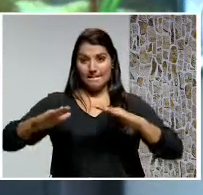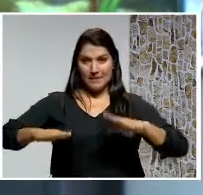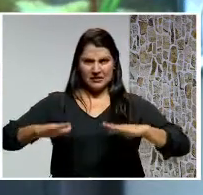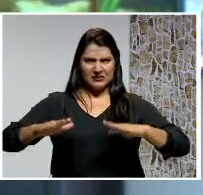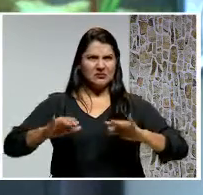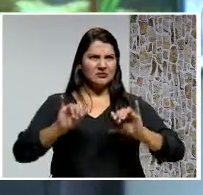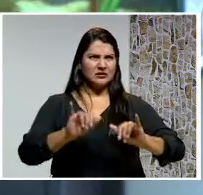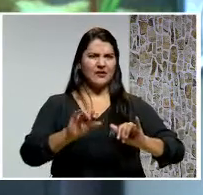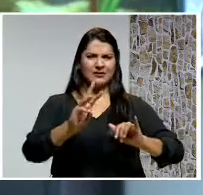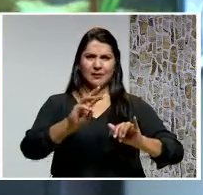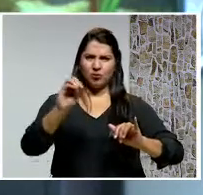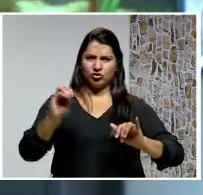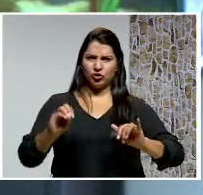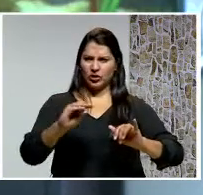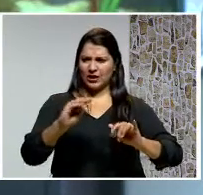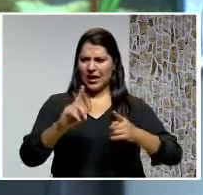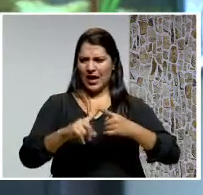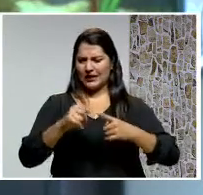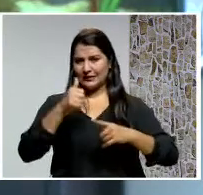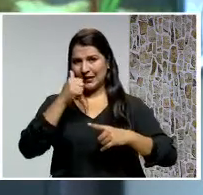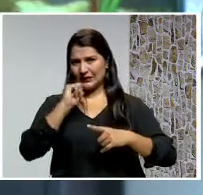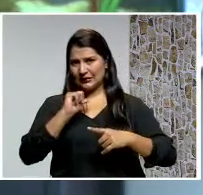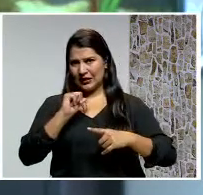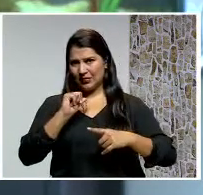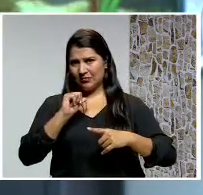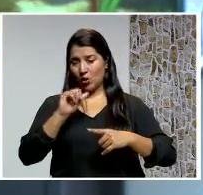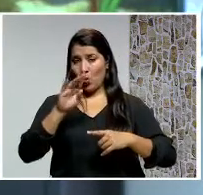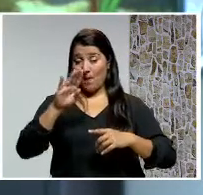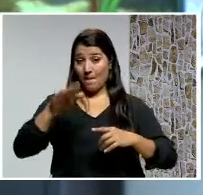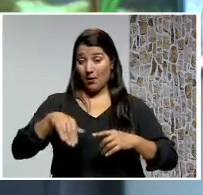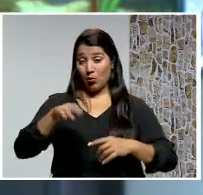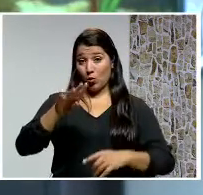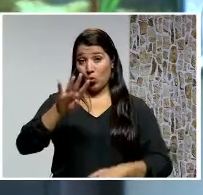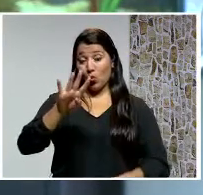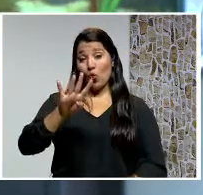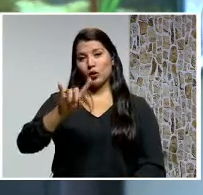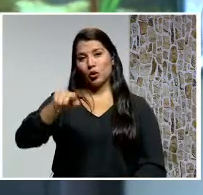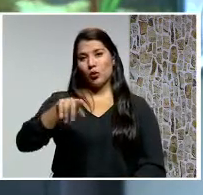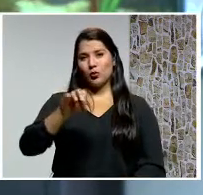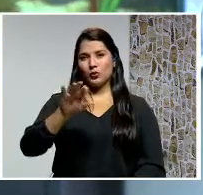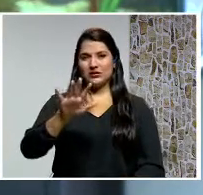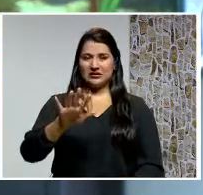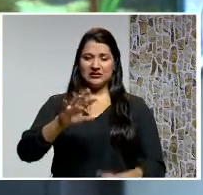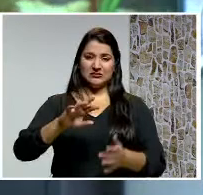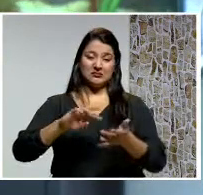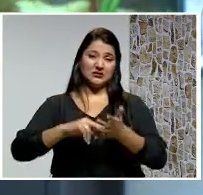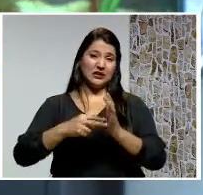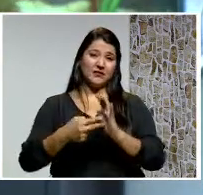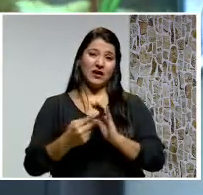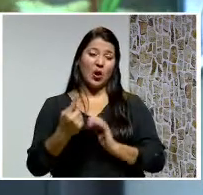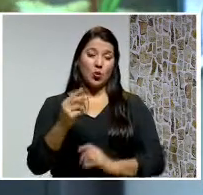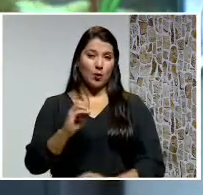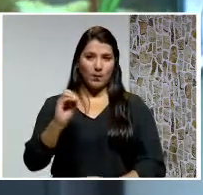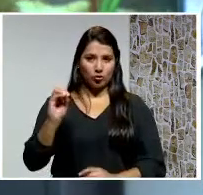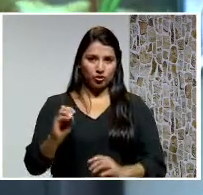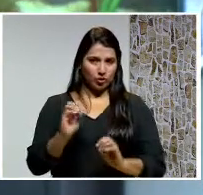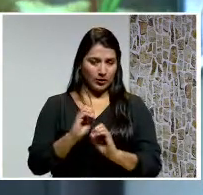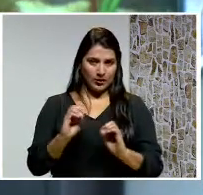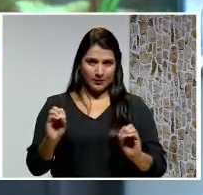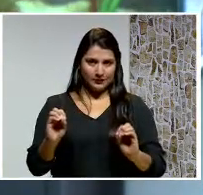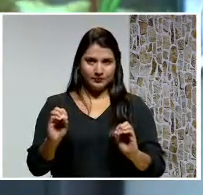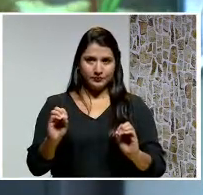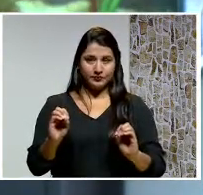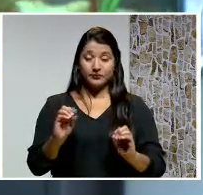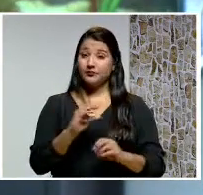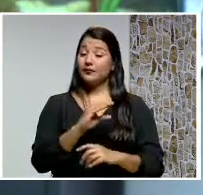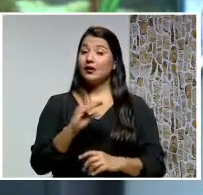hasta ayer, ¿verdad? O hasta esta semana, baja a 4.95, es decir, apenas un punto porcentual se ha reducido. Y